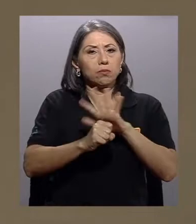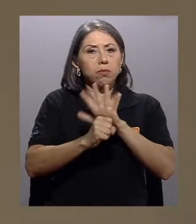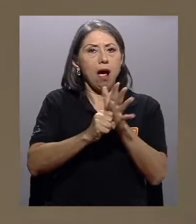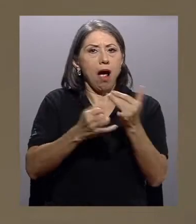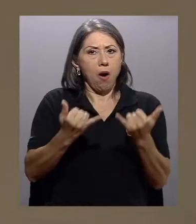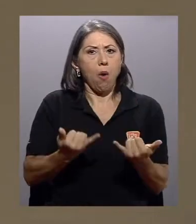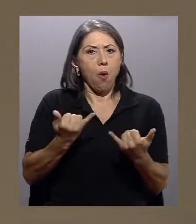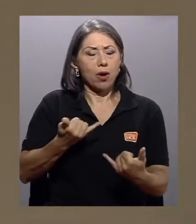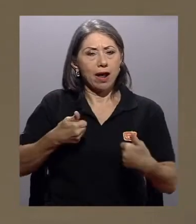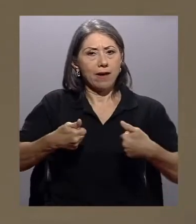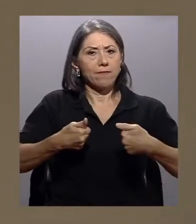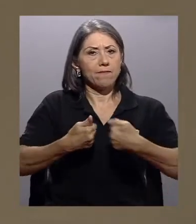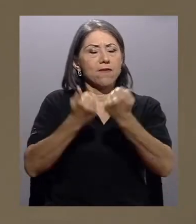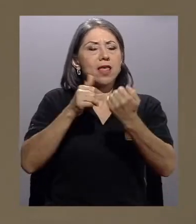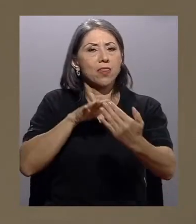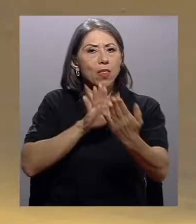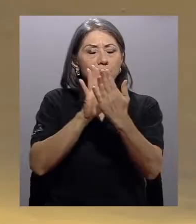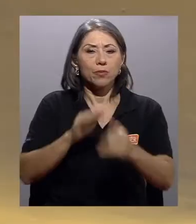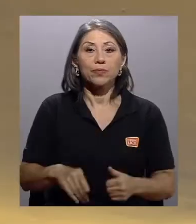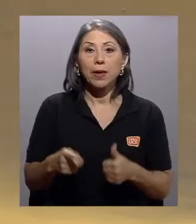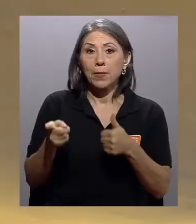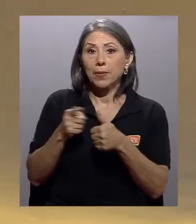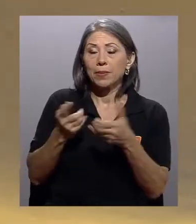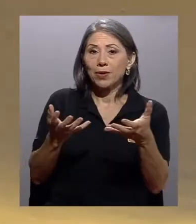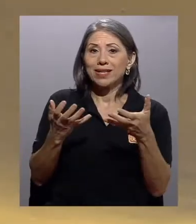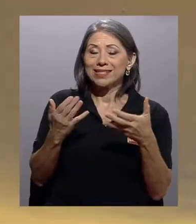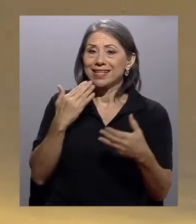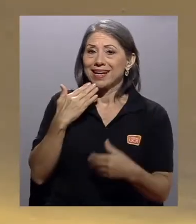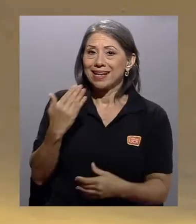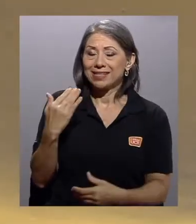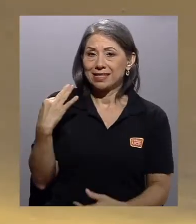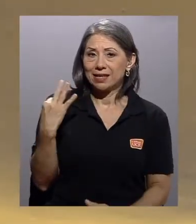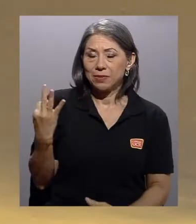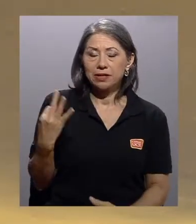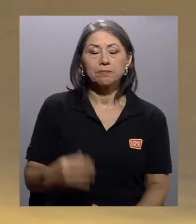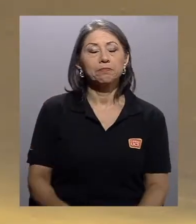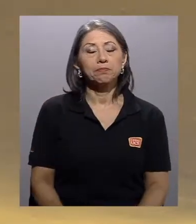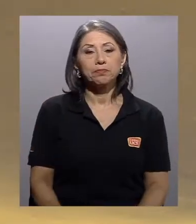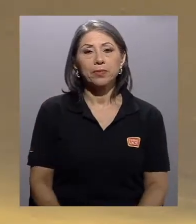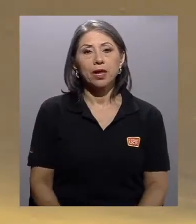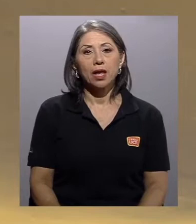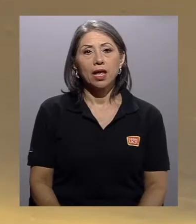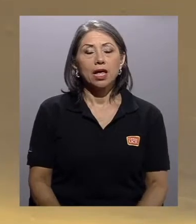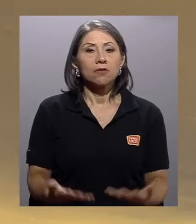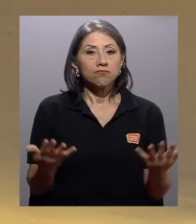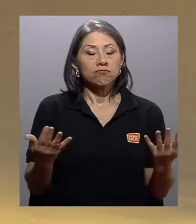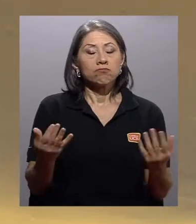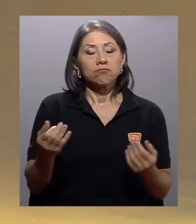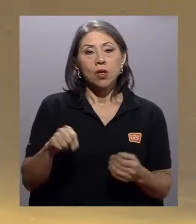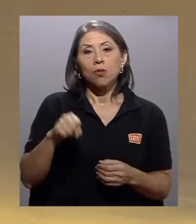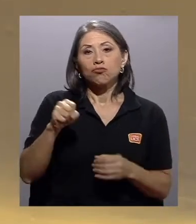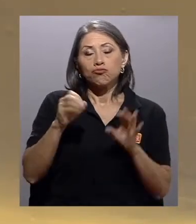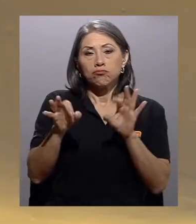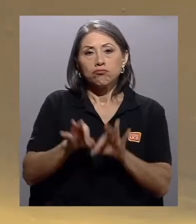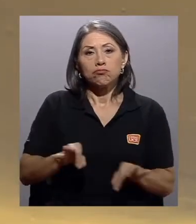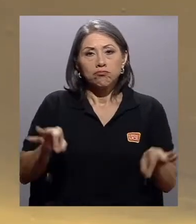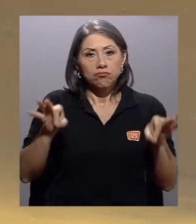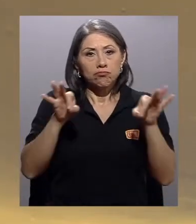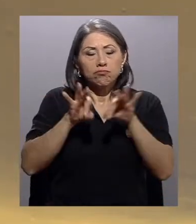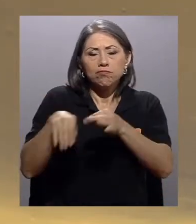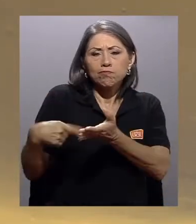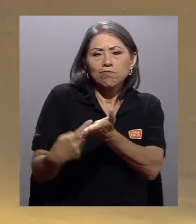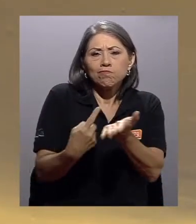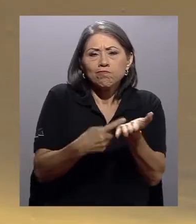nos está enfrentando? Bueno, primero quisiera agradecer por la invitación y desde luego que me parece